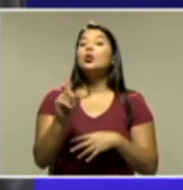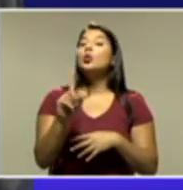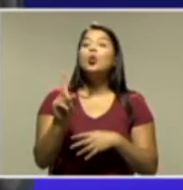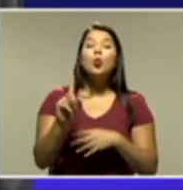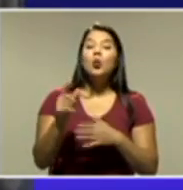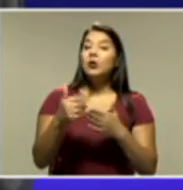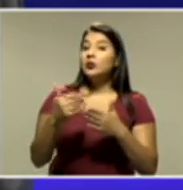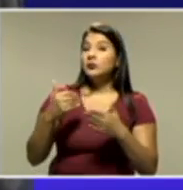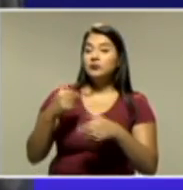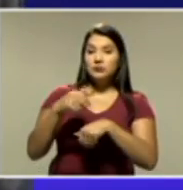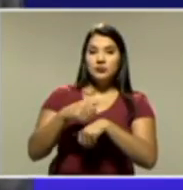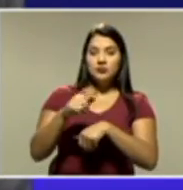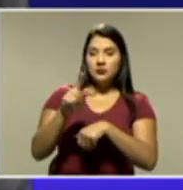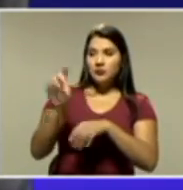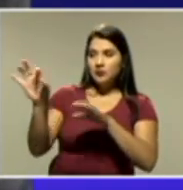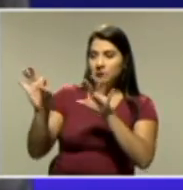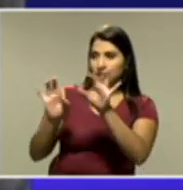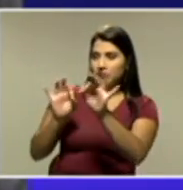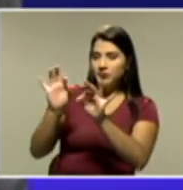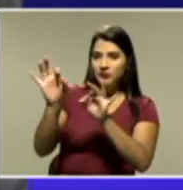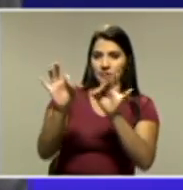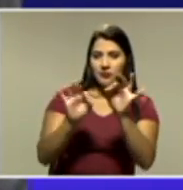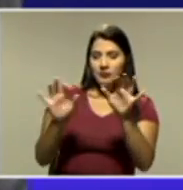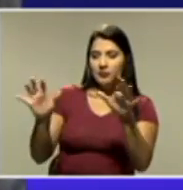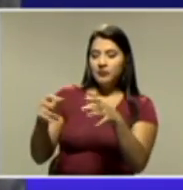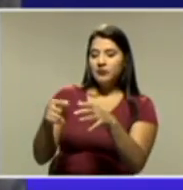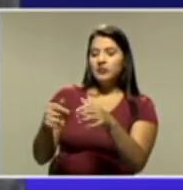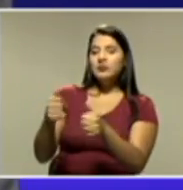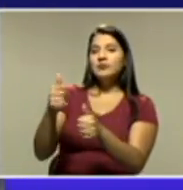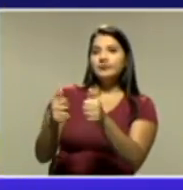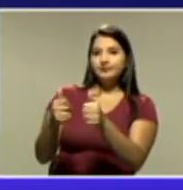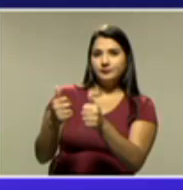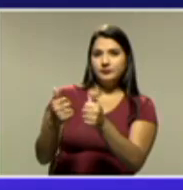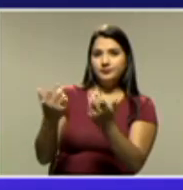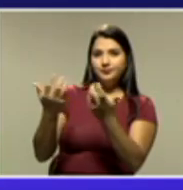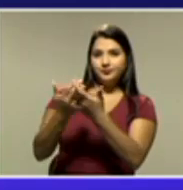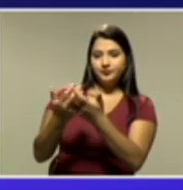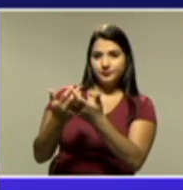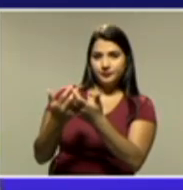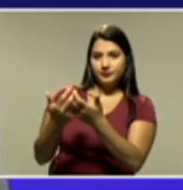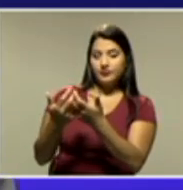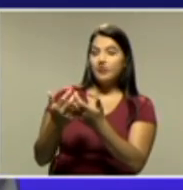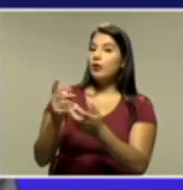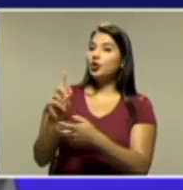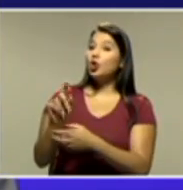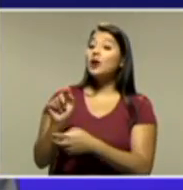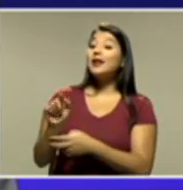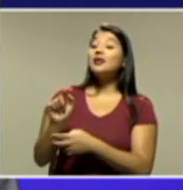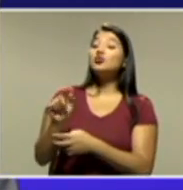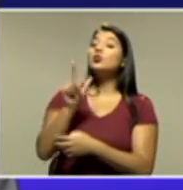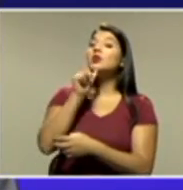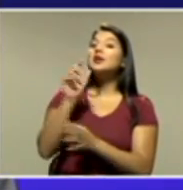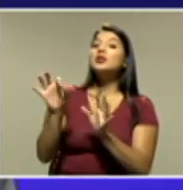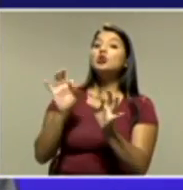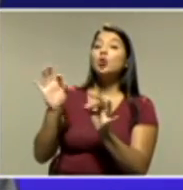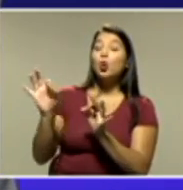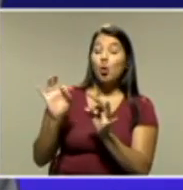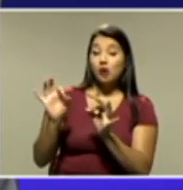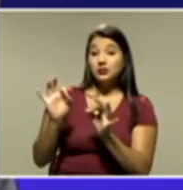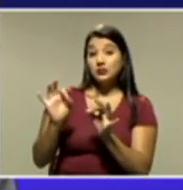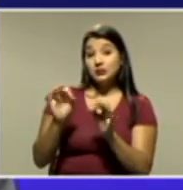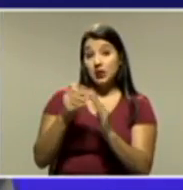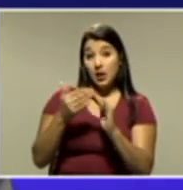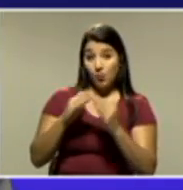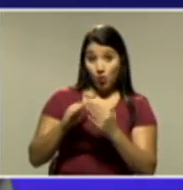preselección de cuáles candidatos son idóneos, sino que eso en democracia le corresponde a la gente. Pero hay que destacar